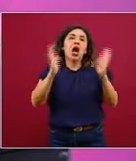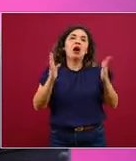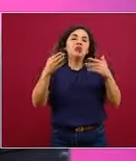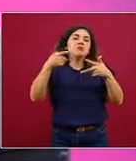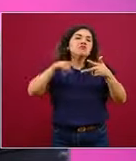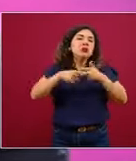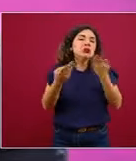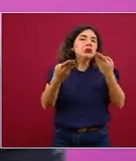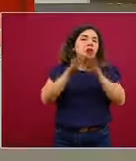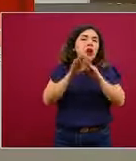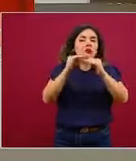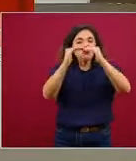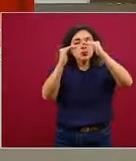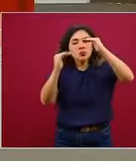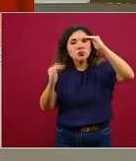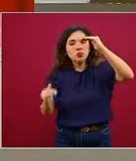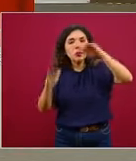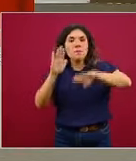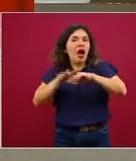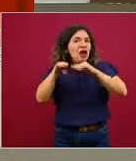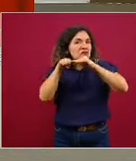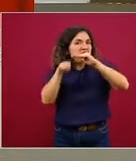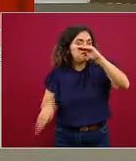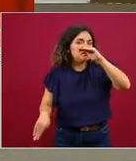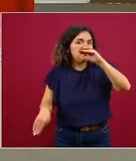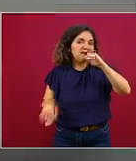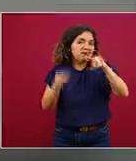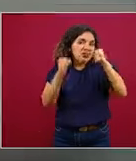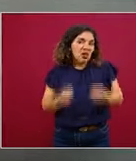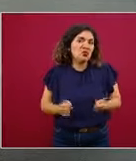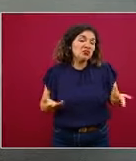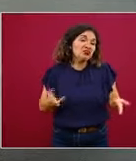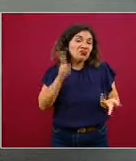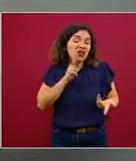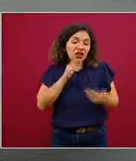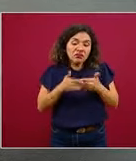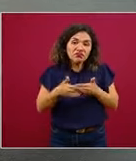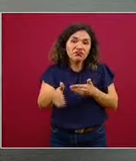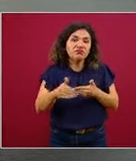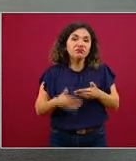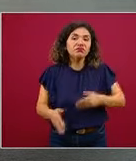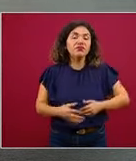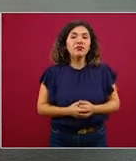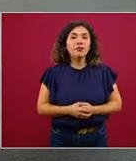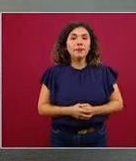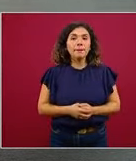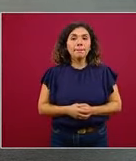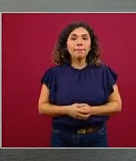la semana ya con una tendencia descendente franca, ¿no? Muy bien, por favor.